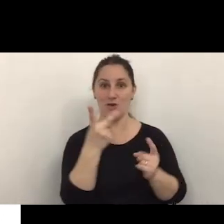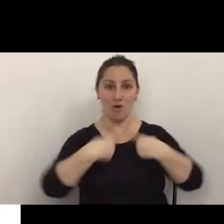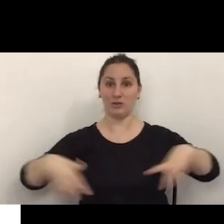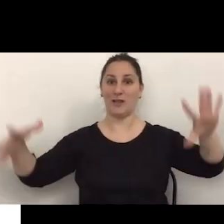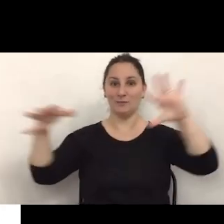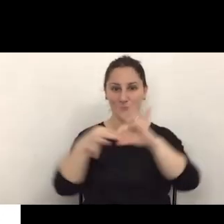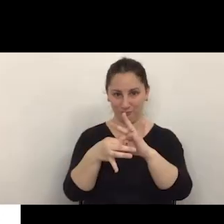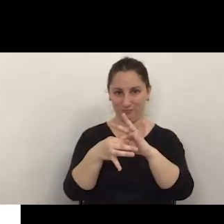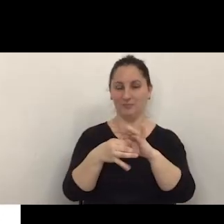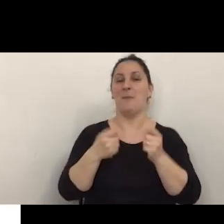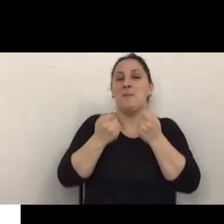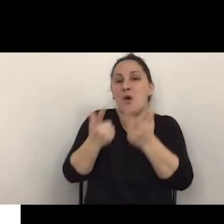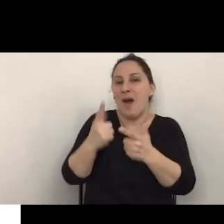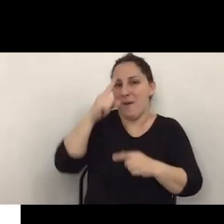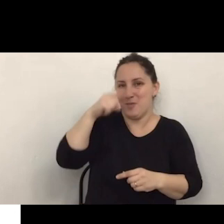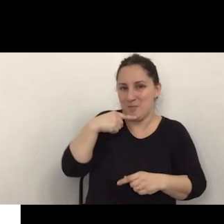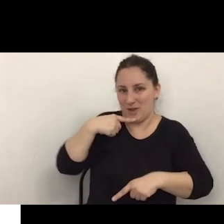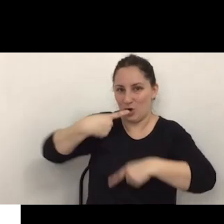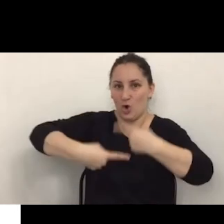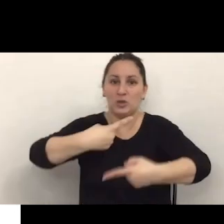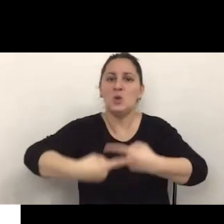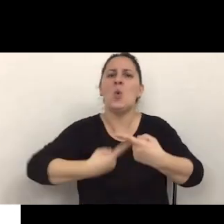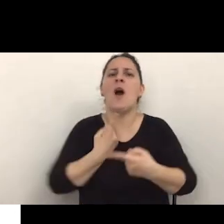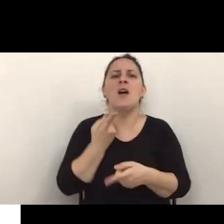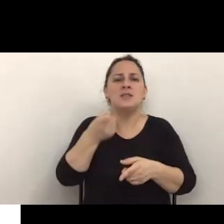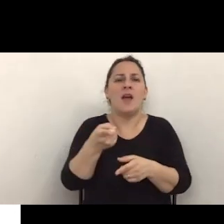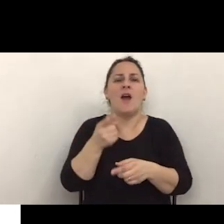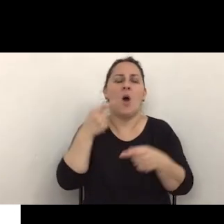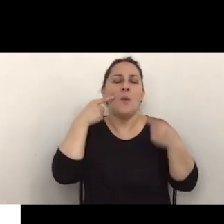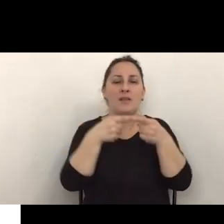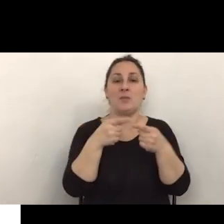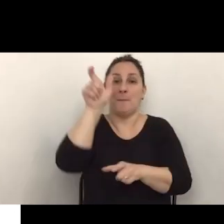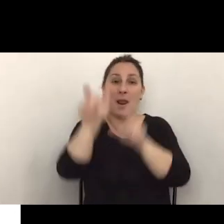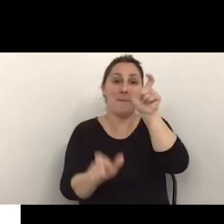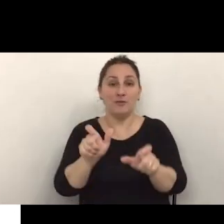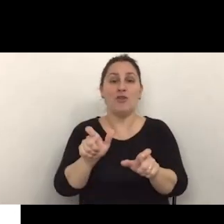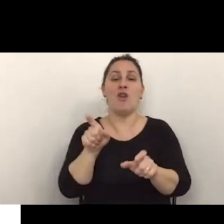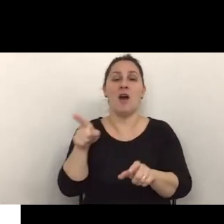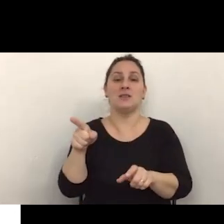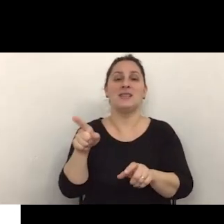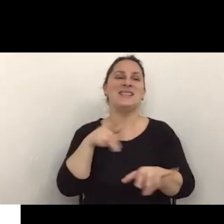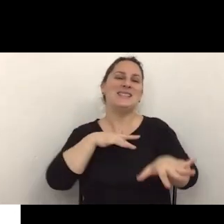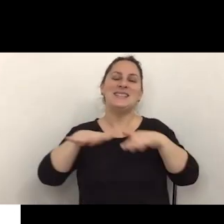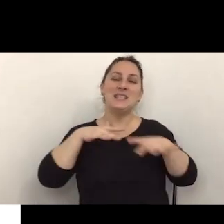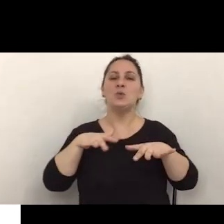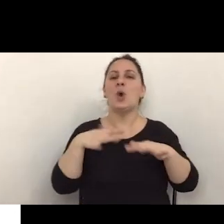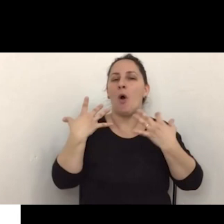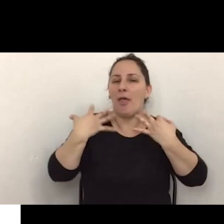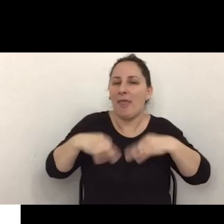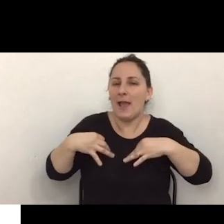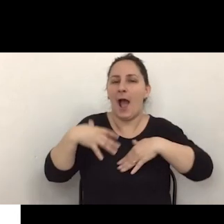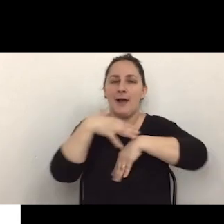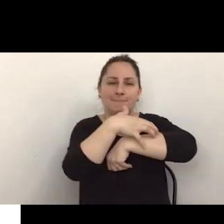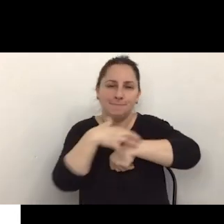prestaciones dinerarias que se destinan a personas con situación de vulnerabilidad